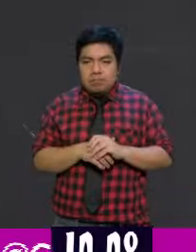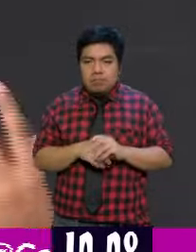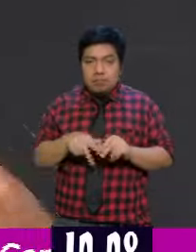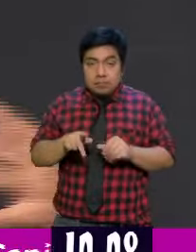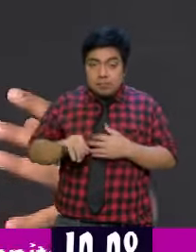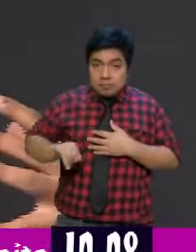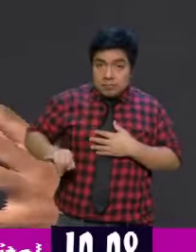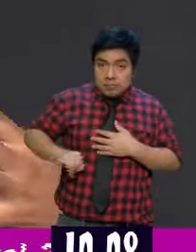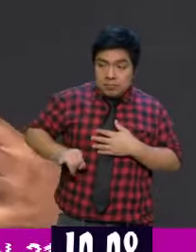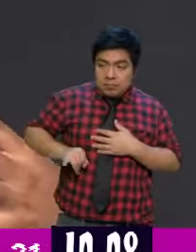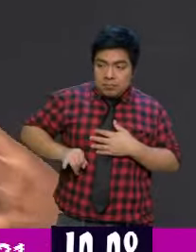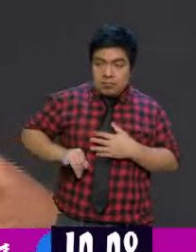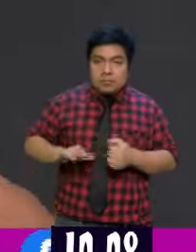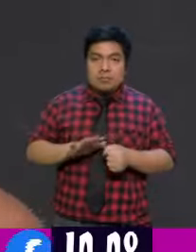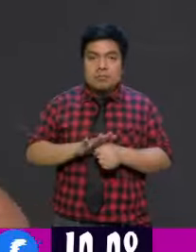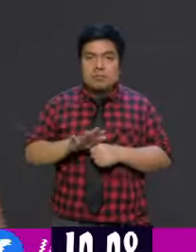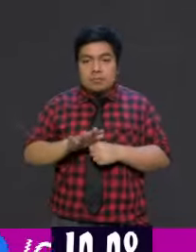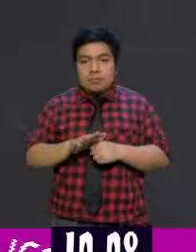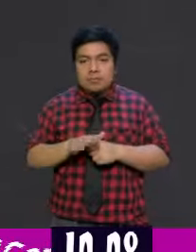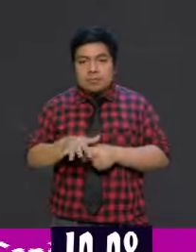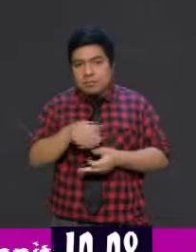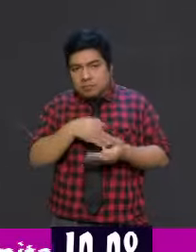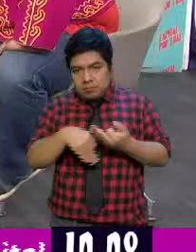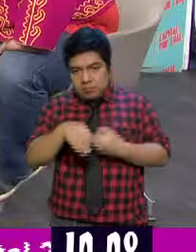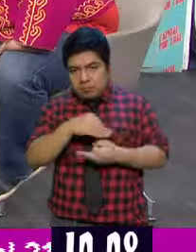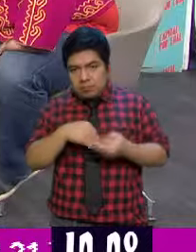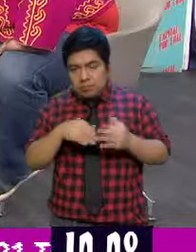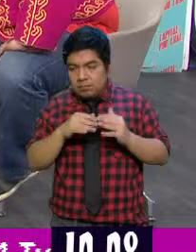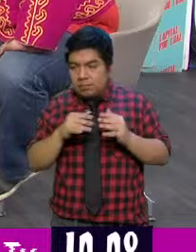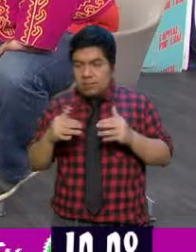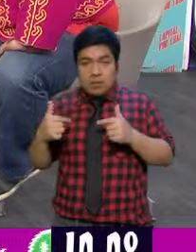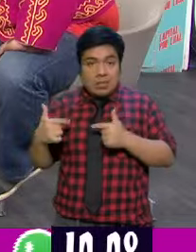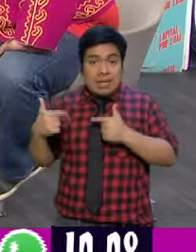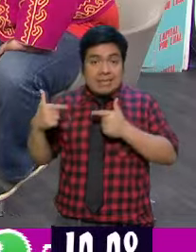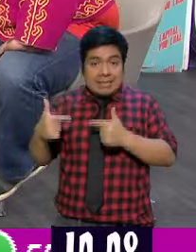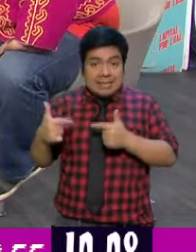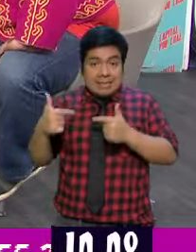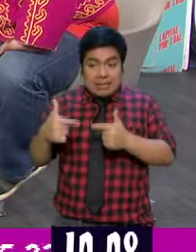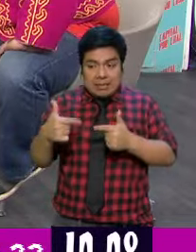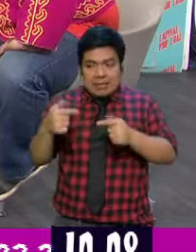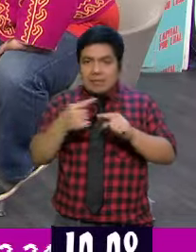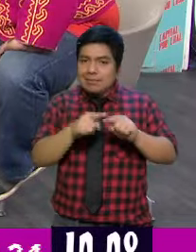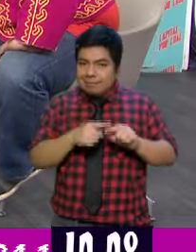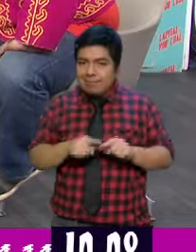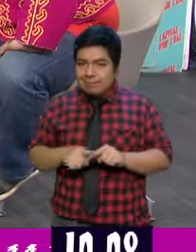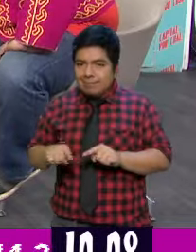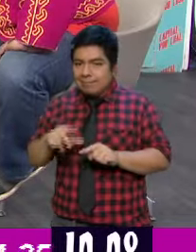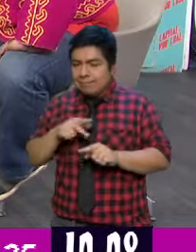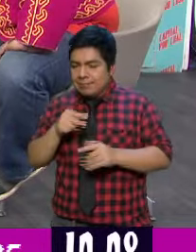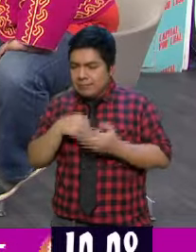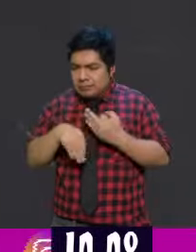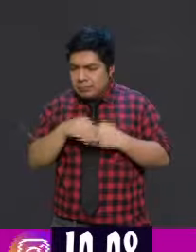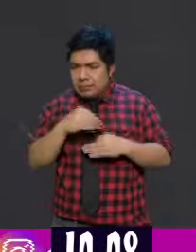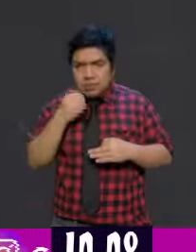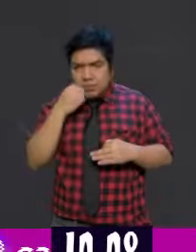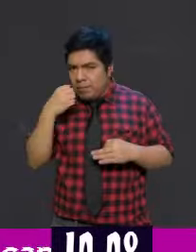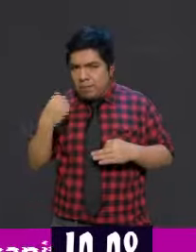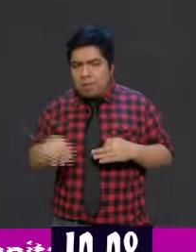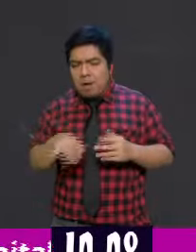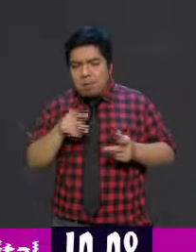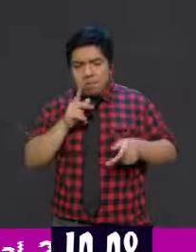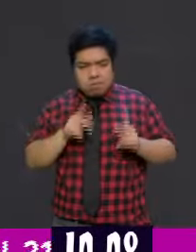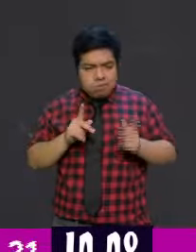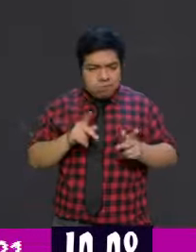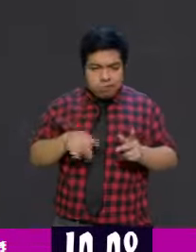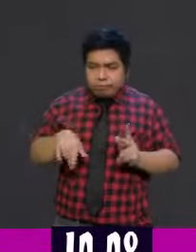interesante es que también estamos conformados, somos varias generaciones las que estamos eso ahí. Eso está muy chido. Entonces se pone muy padre el diálogo, se pone muy